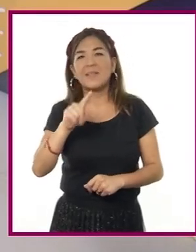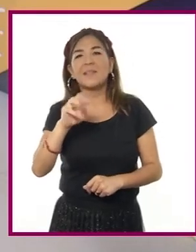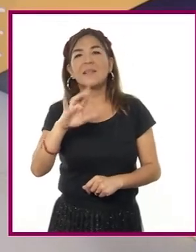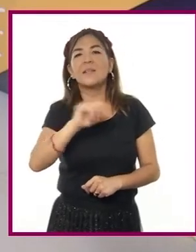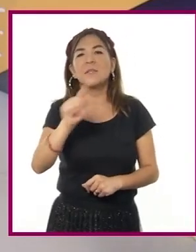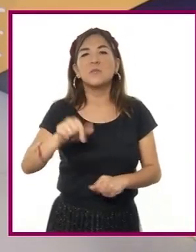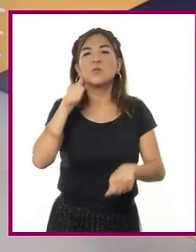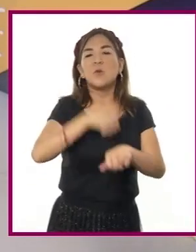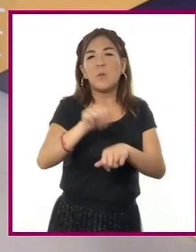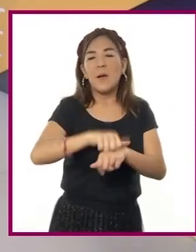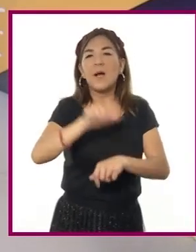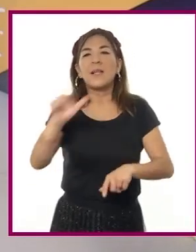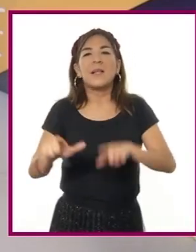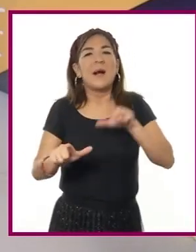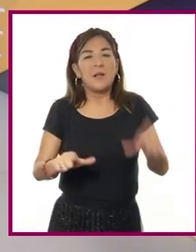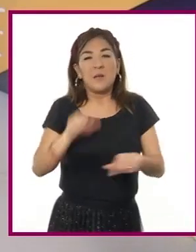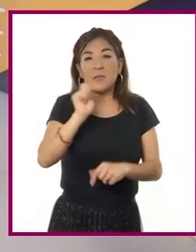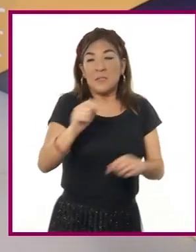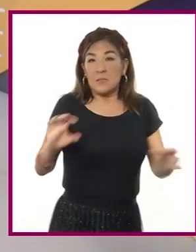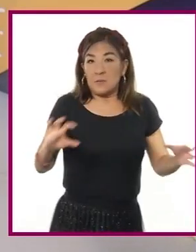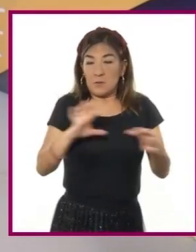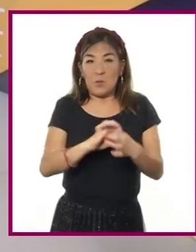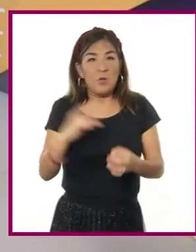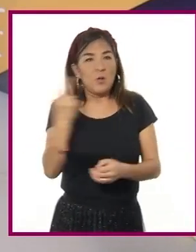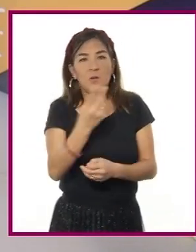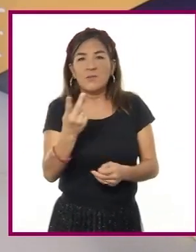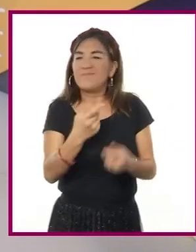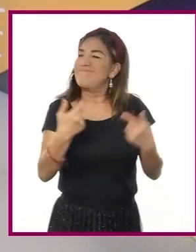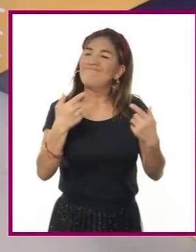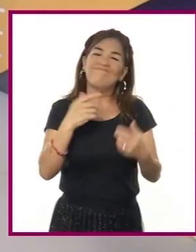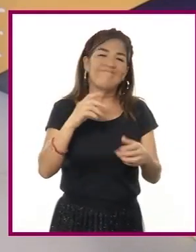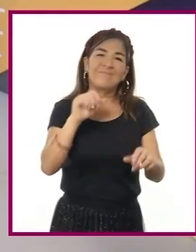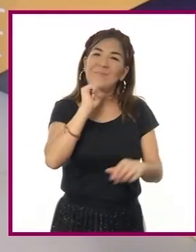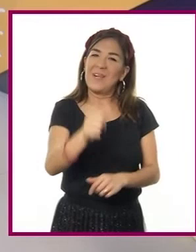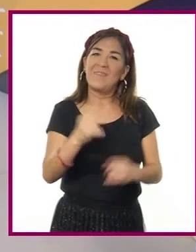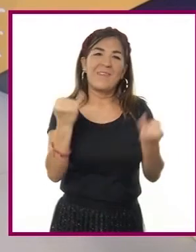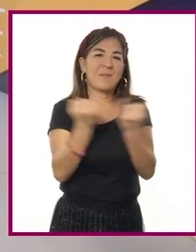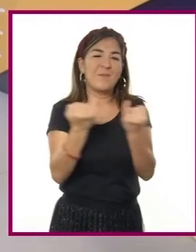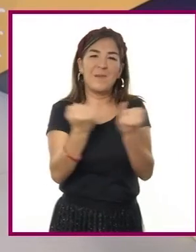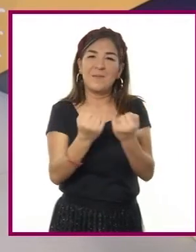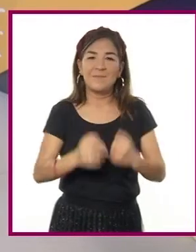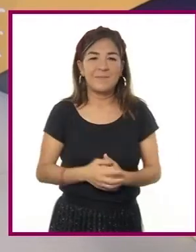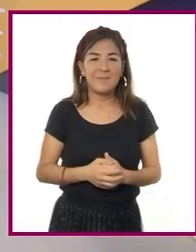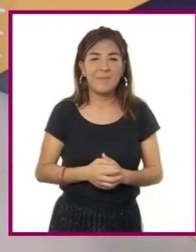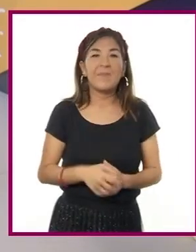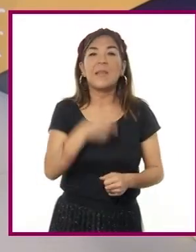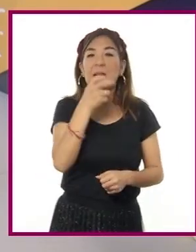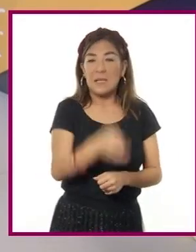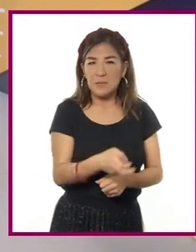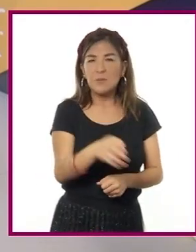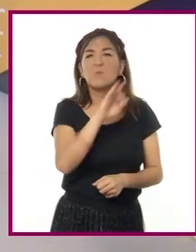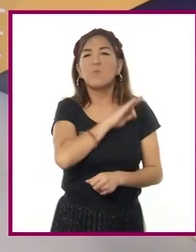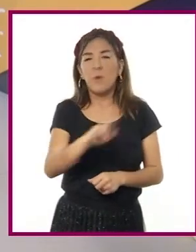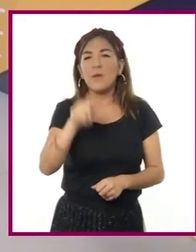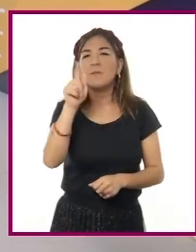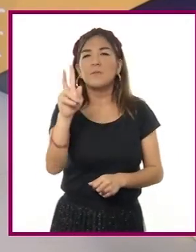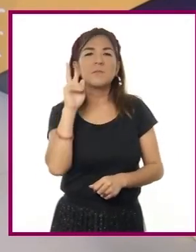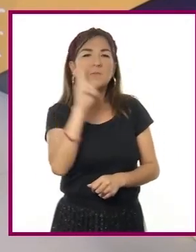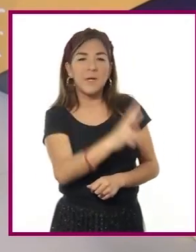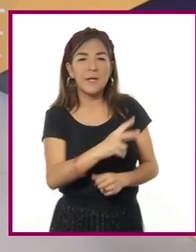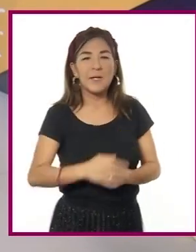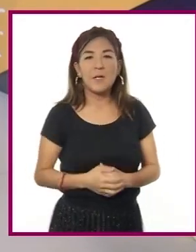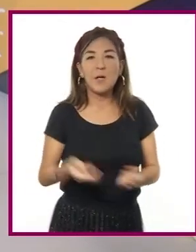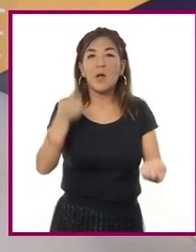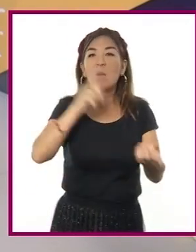de lados, teniendo que para ambos grupos no coinciden. De esta manera, se puede asegurar que